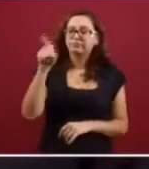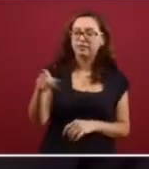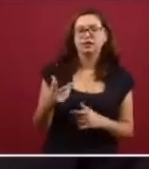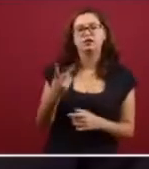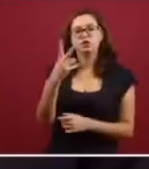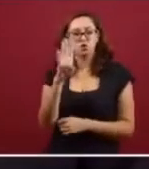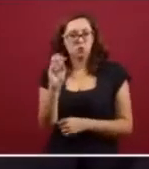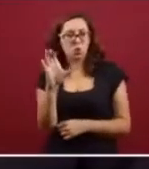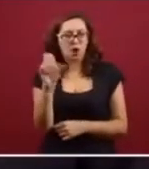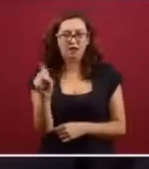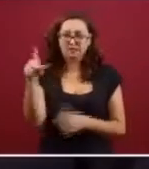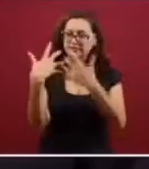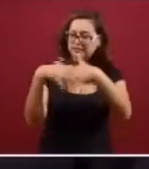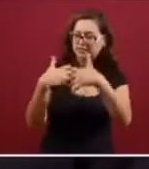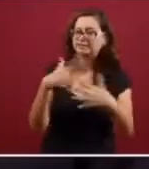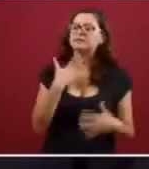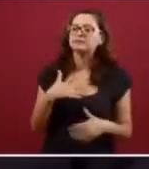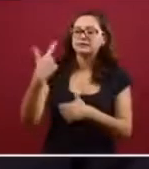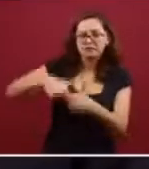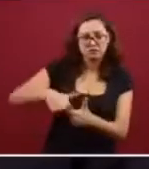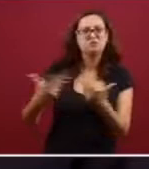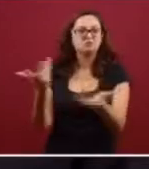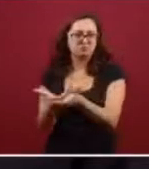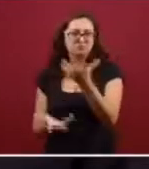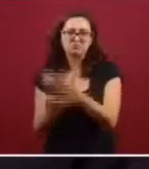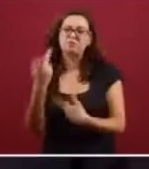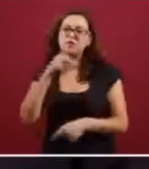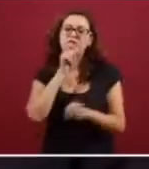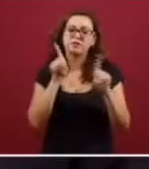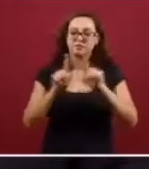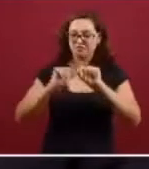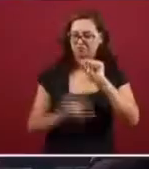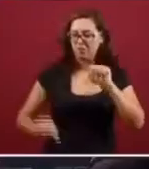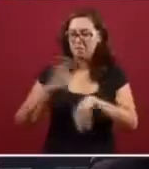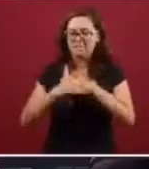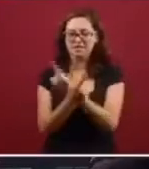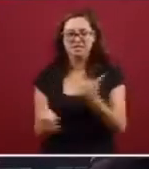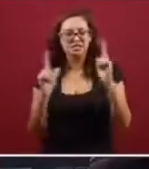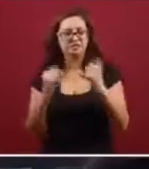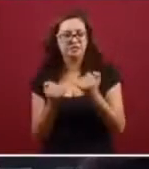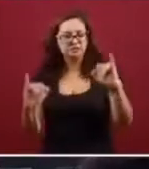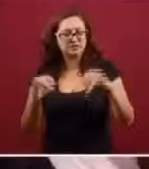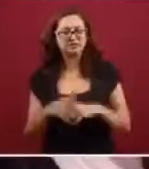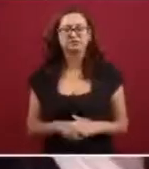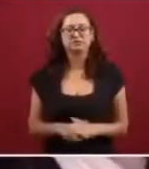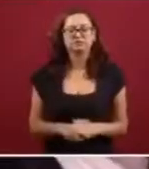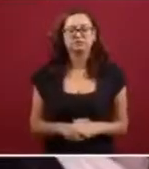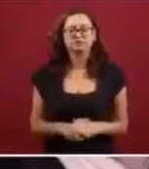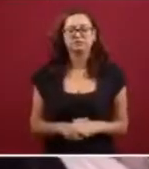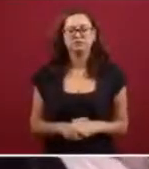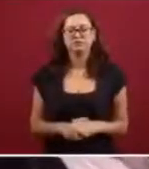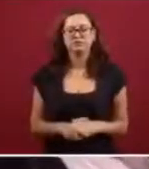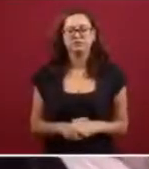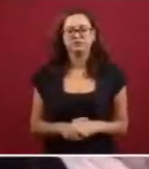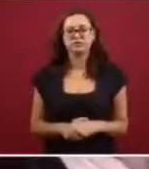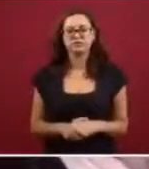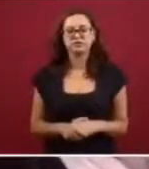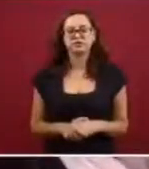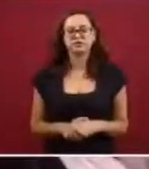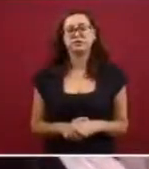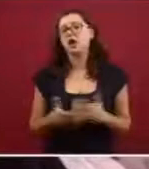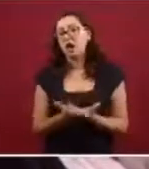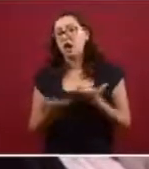nos va a permitir ser más libres y más independientes. ¿Con la llegada de Arturo Herrera no se va a someter a ninguna